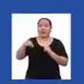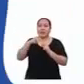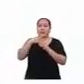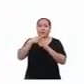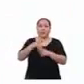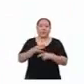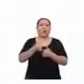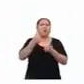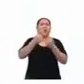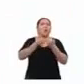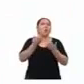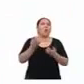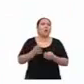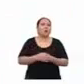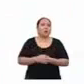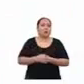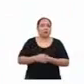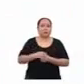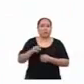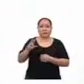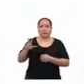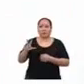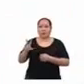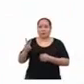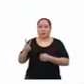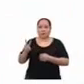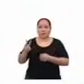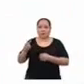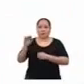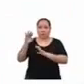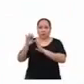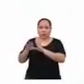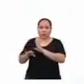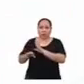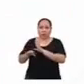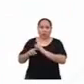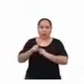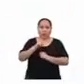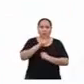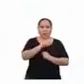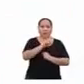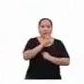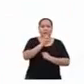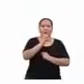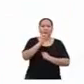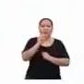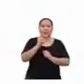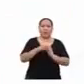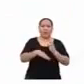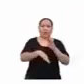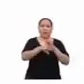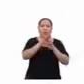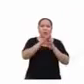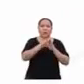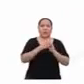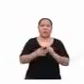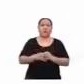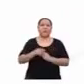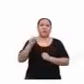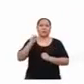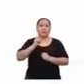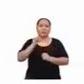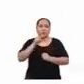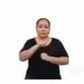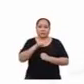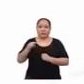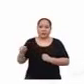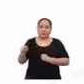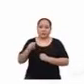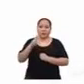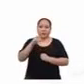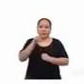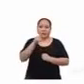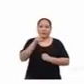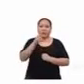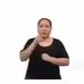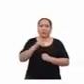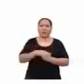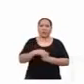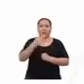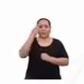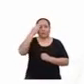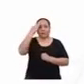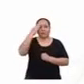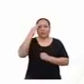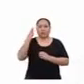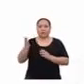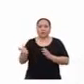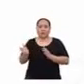son? 32 es el menor y 100 el mayor. Así es, con esos valores sabemos dónde se puede mover